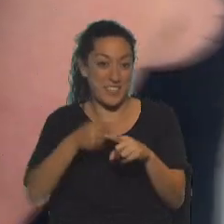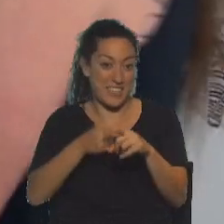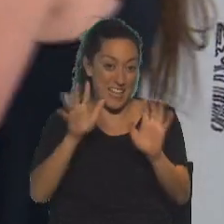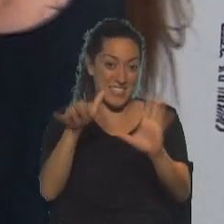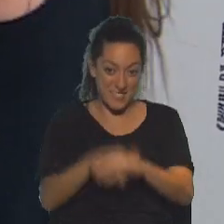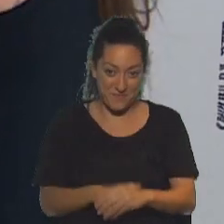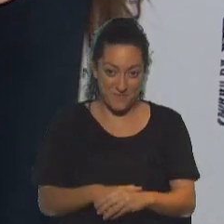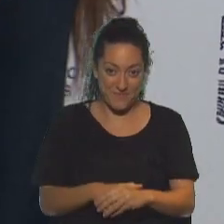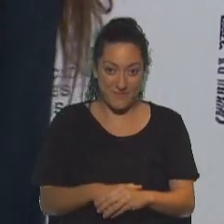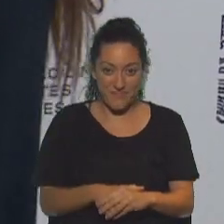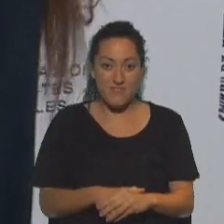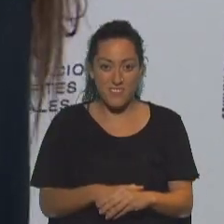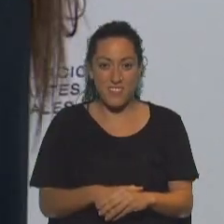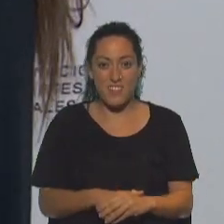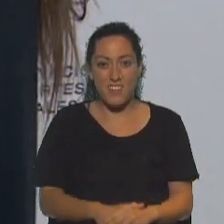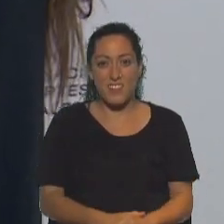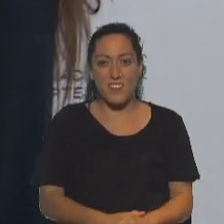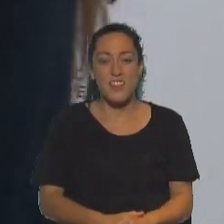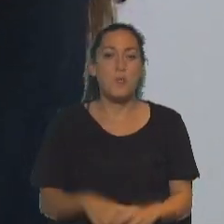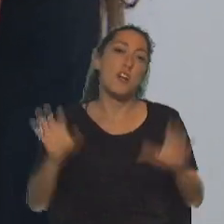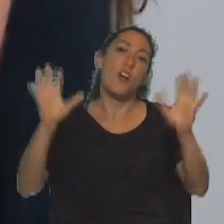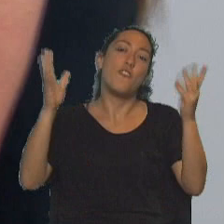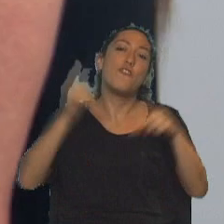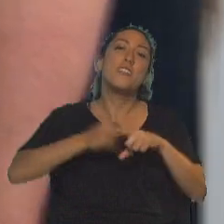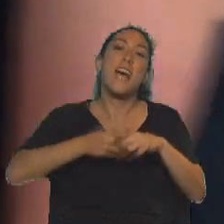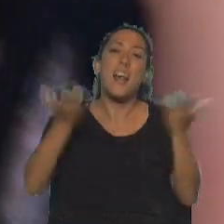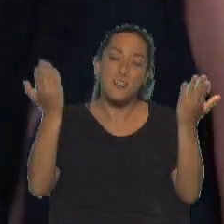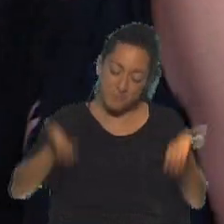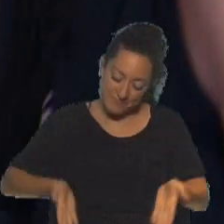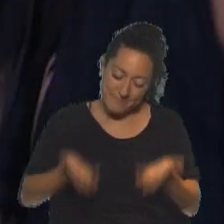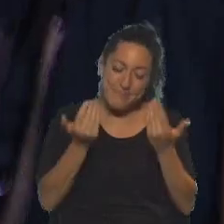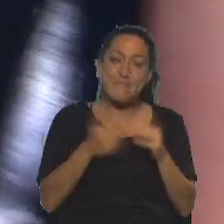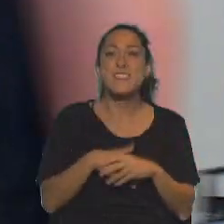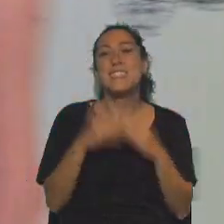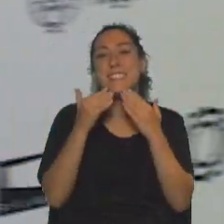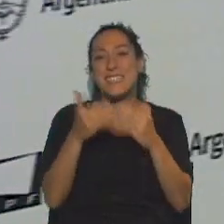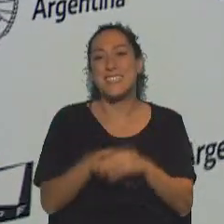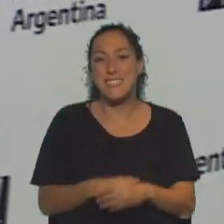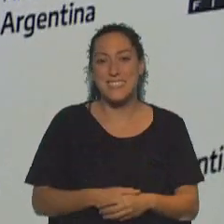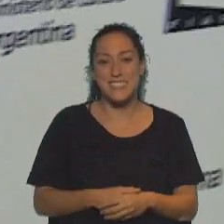Nos lleva a decir que son las fiestas. Sí, son las fiestas. A celebrar, muchachas. Gracias. Gracias.